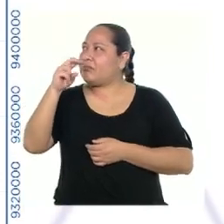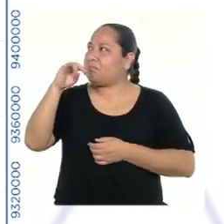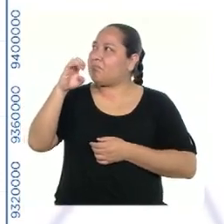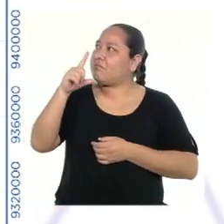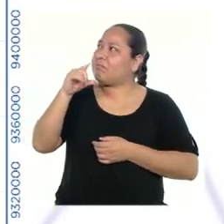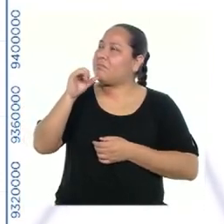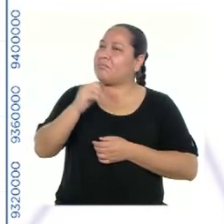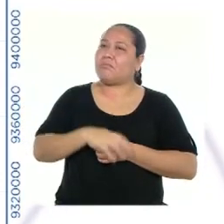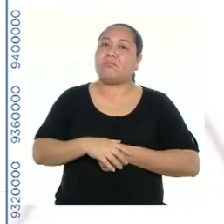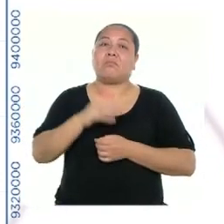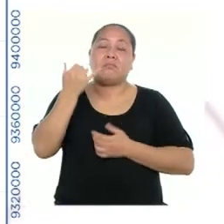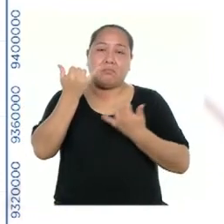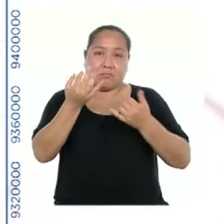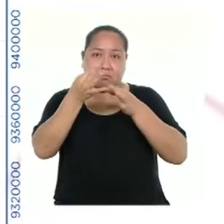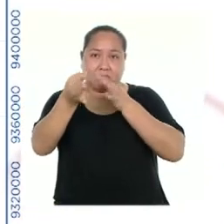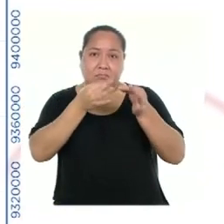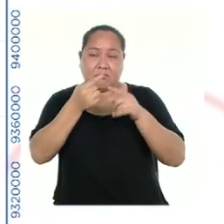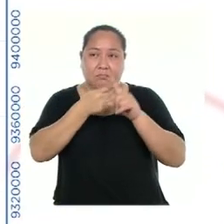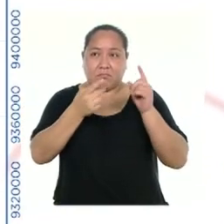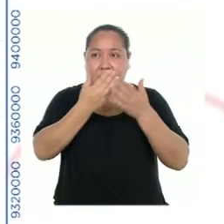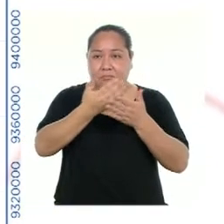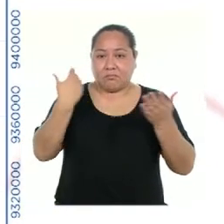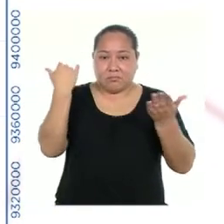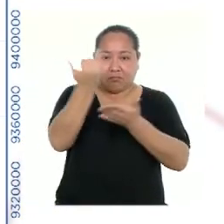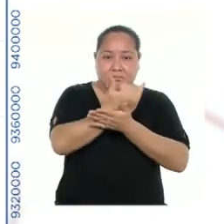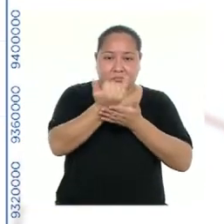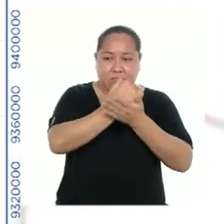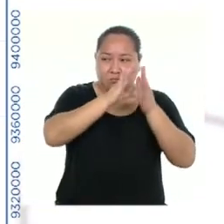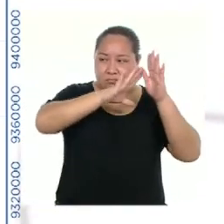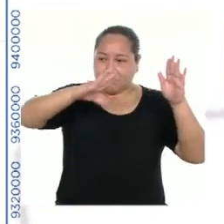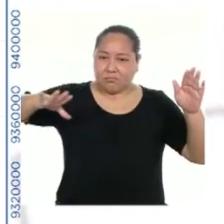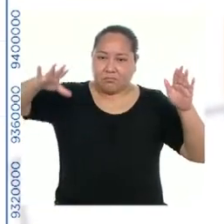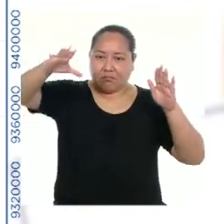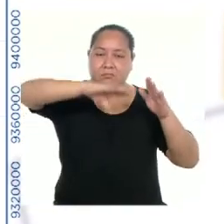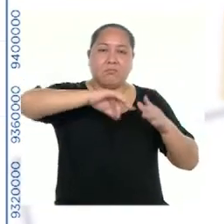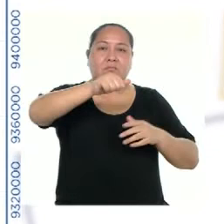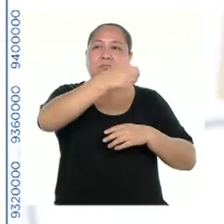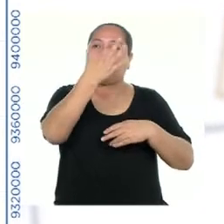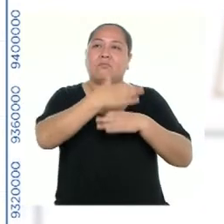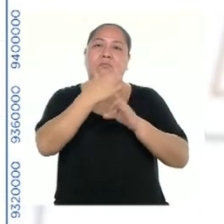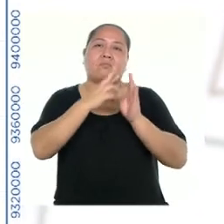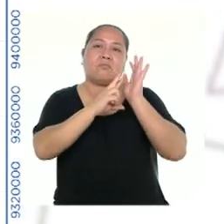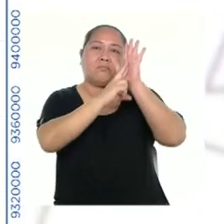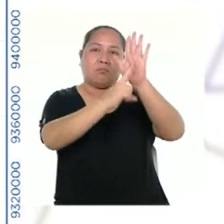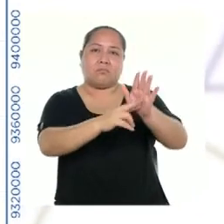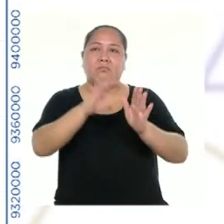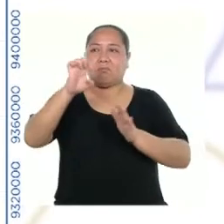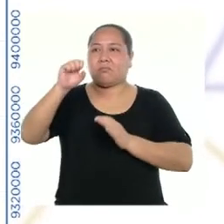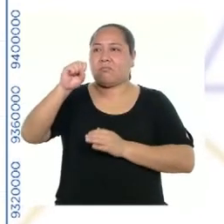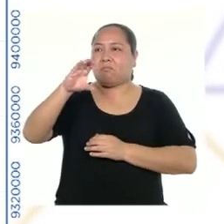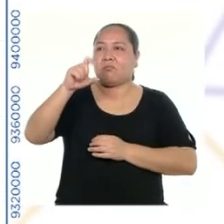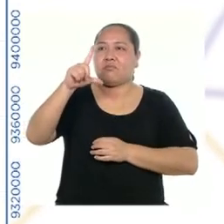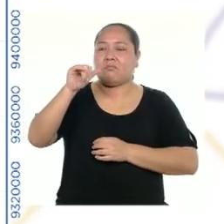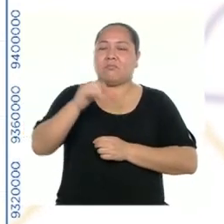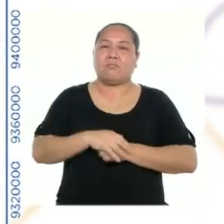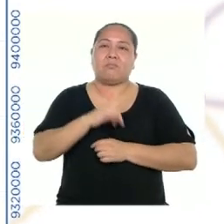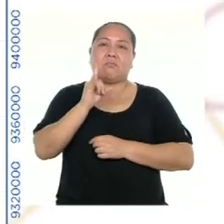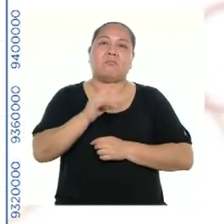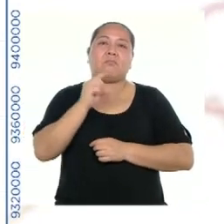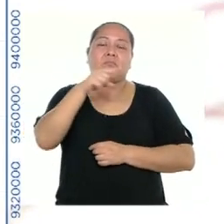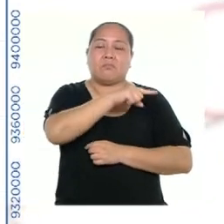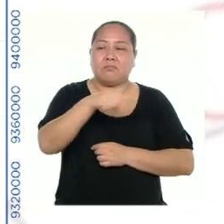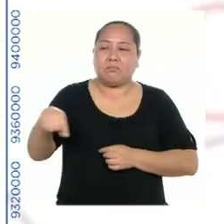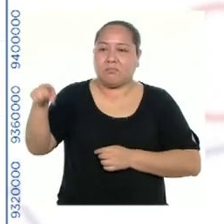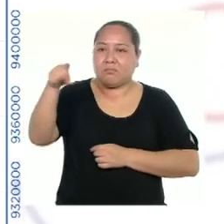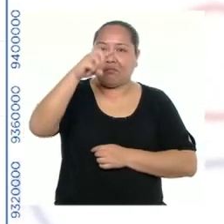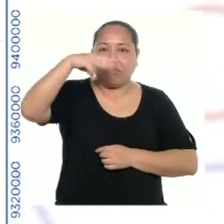pero antes debemos decir que la escala gráfica es otra forma de representación de la escala. Se usa en los mapas